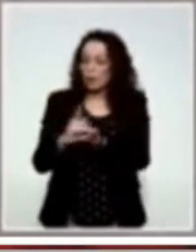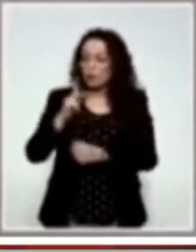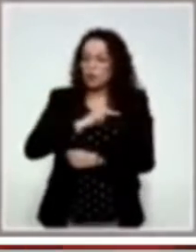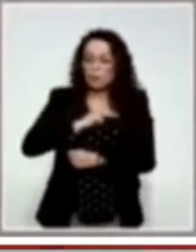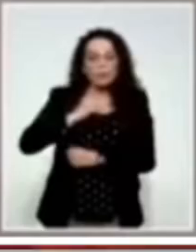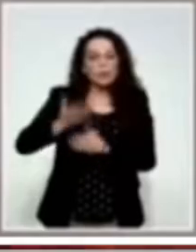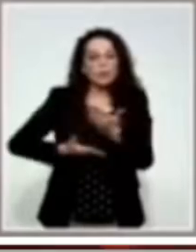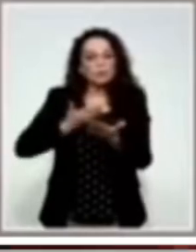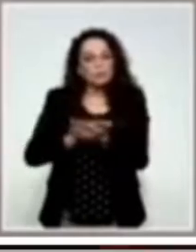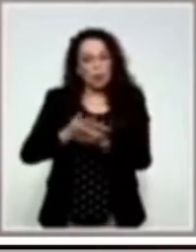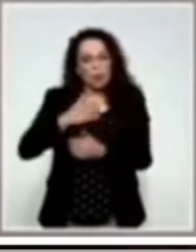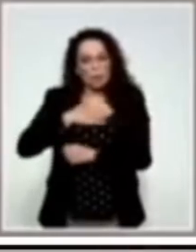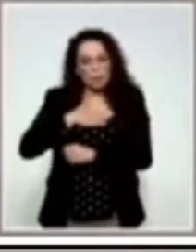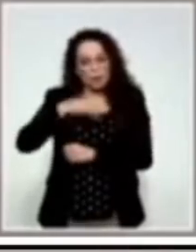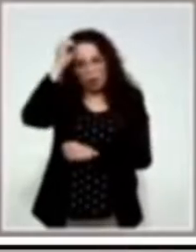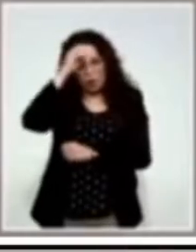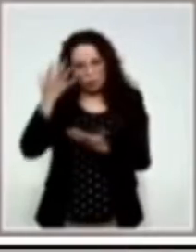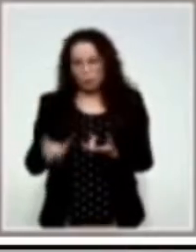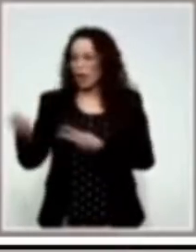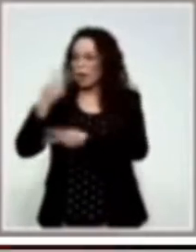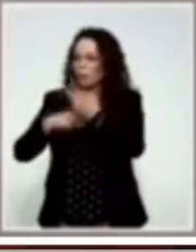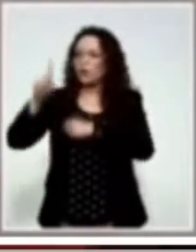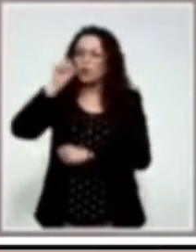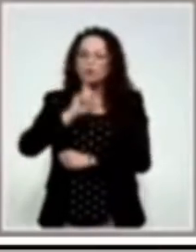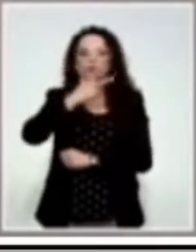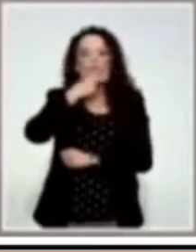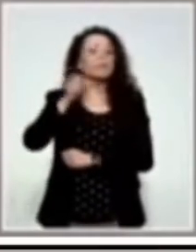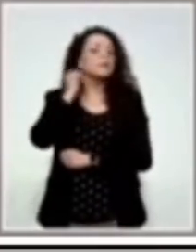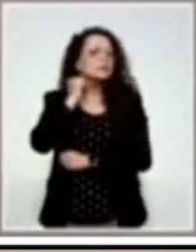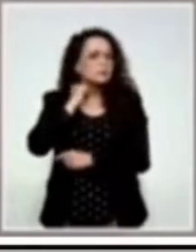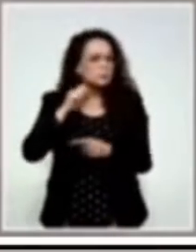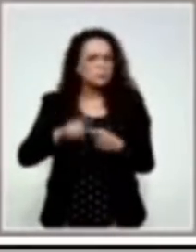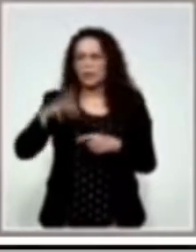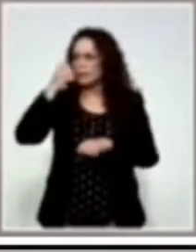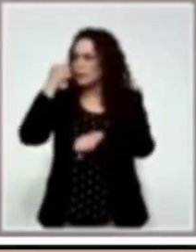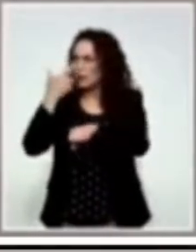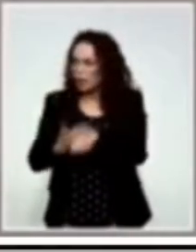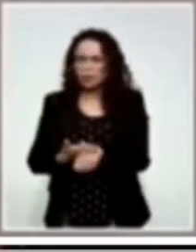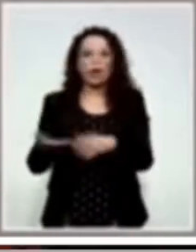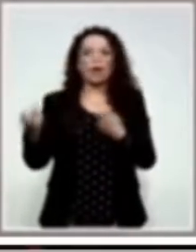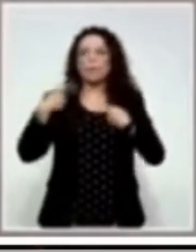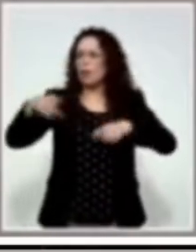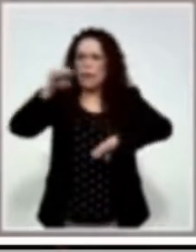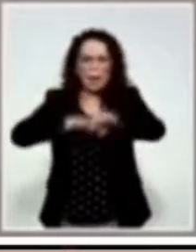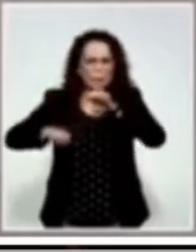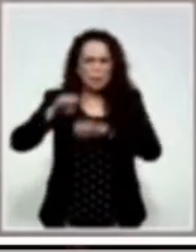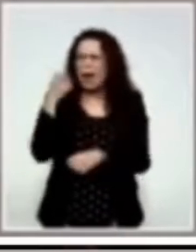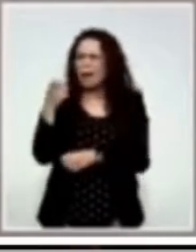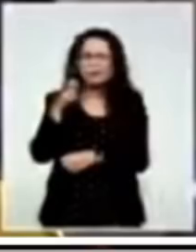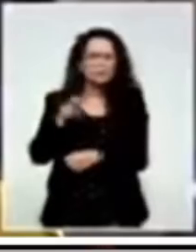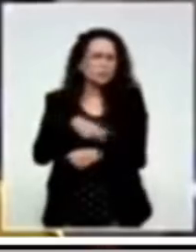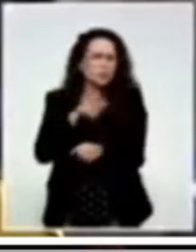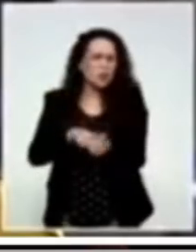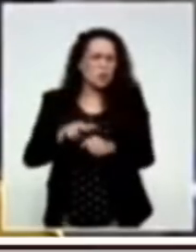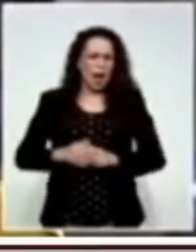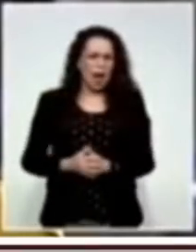vinieron los senadores y senadoras, vino el secretario, vinieron empresarios, una cosa totalmente normal. Pero no hay un momento como